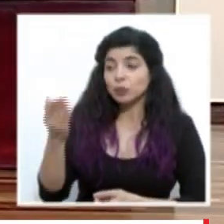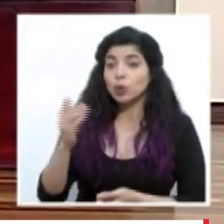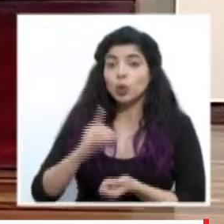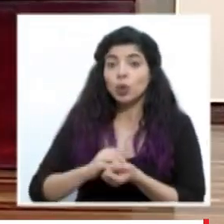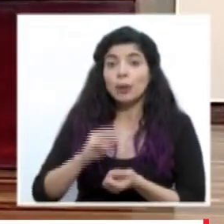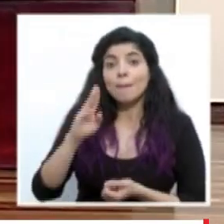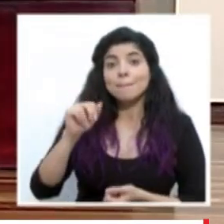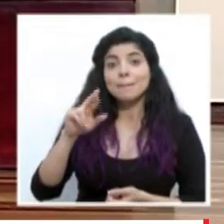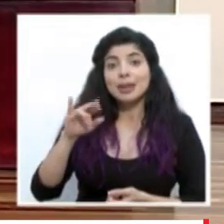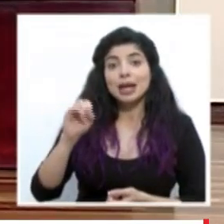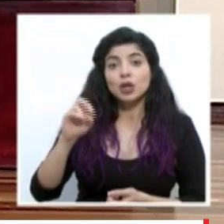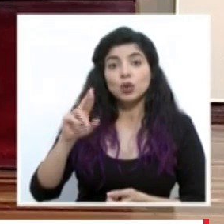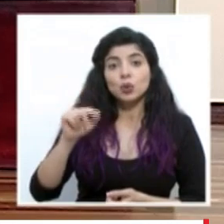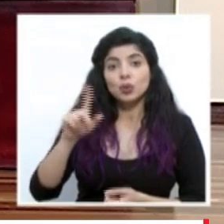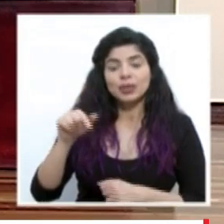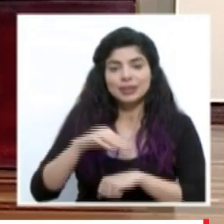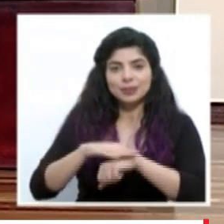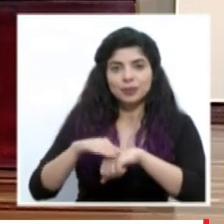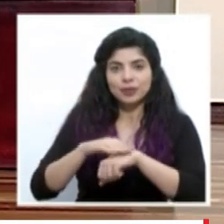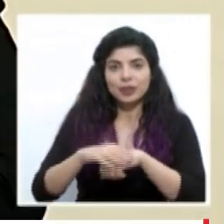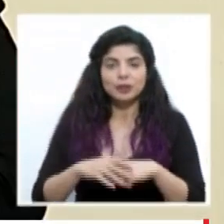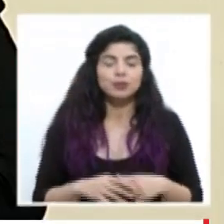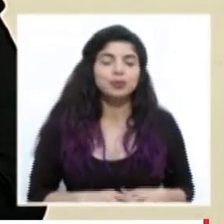Doctor Mario Ruiz, por favor.